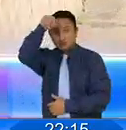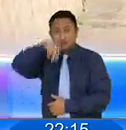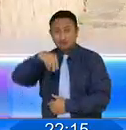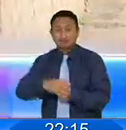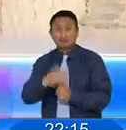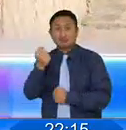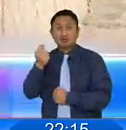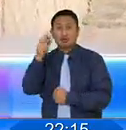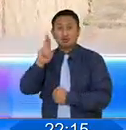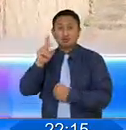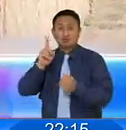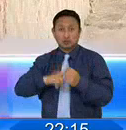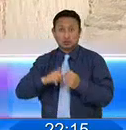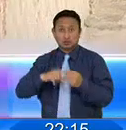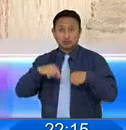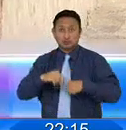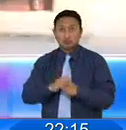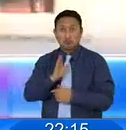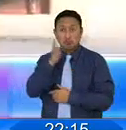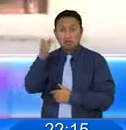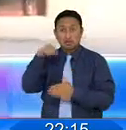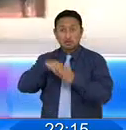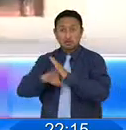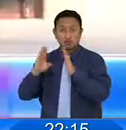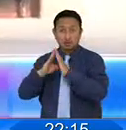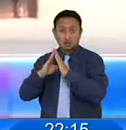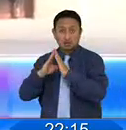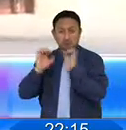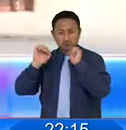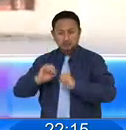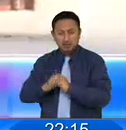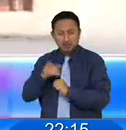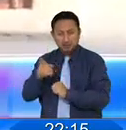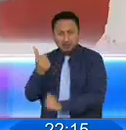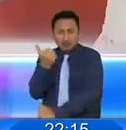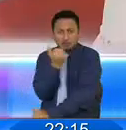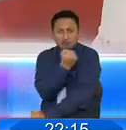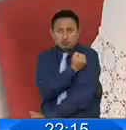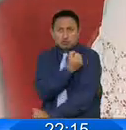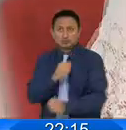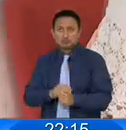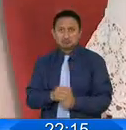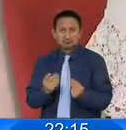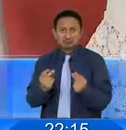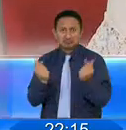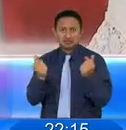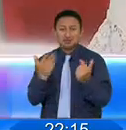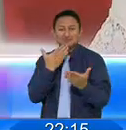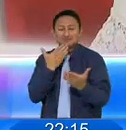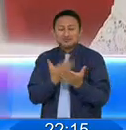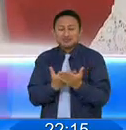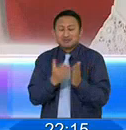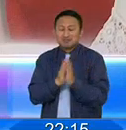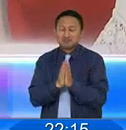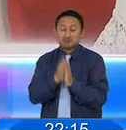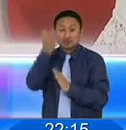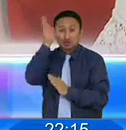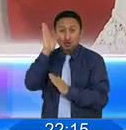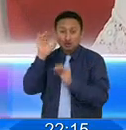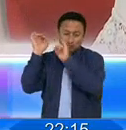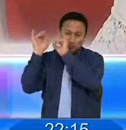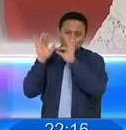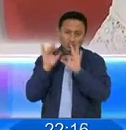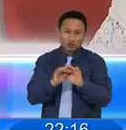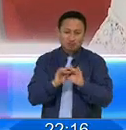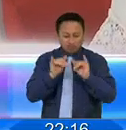suroriente de Quito, la visitó en su domicilio para ser inoculada. Súper rápido. Gracias. Que Dios les triplique. Que